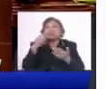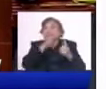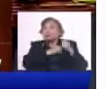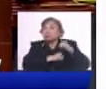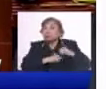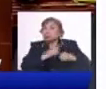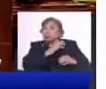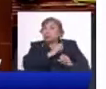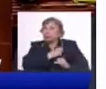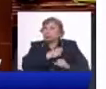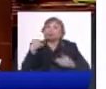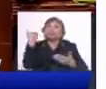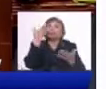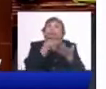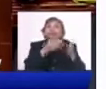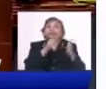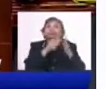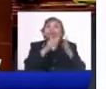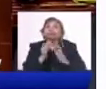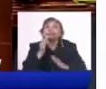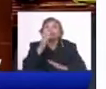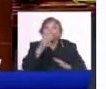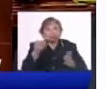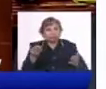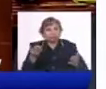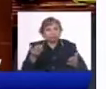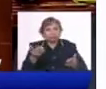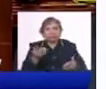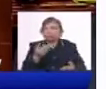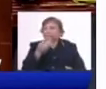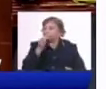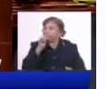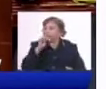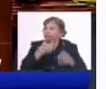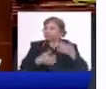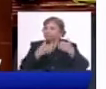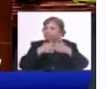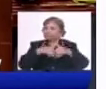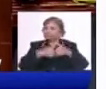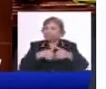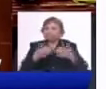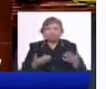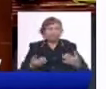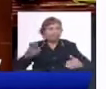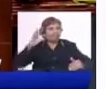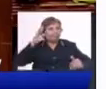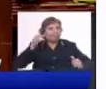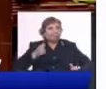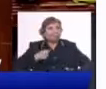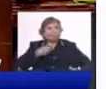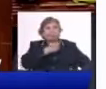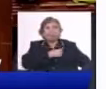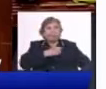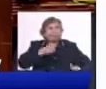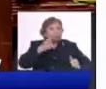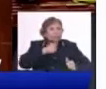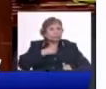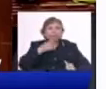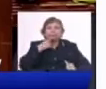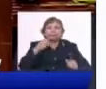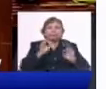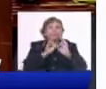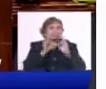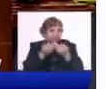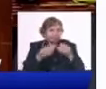no, con emprendedores, con familiares de las Fuerzas Armadas y de los policías,